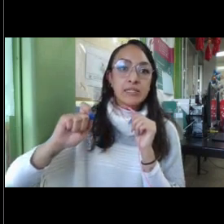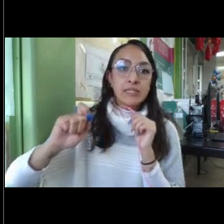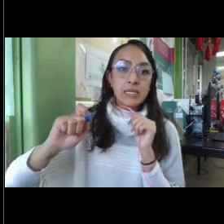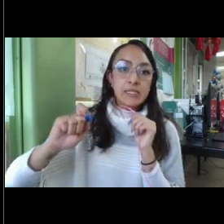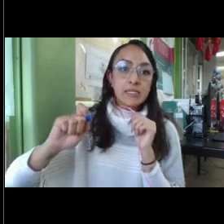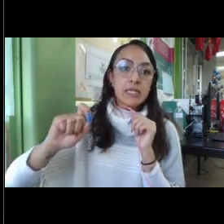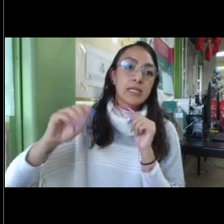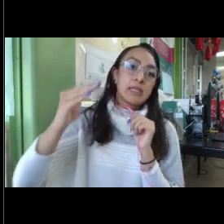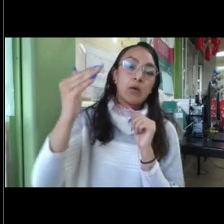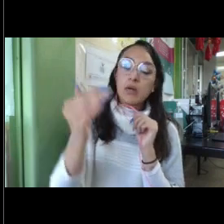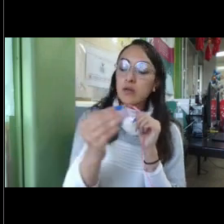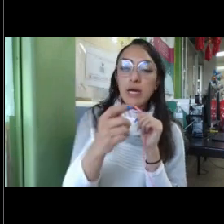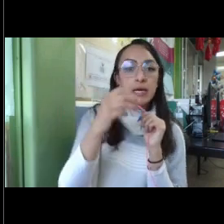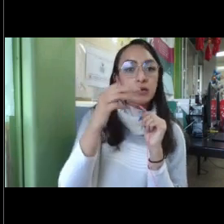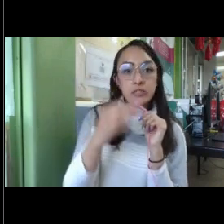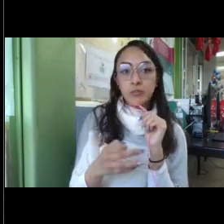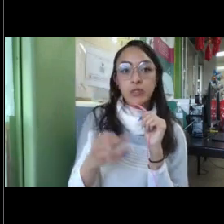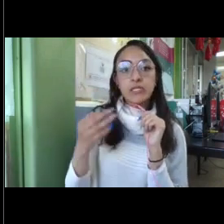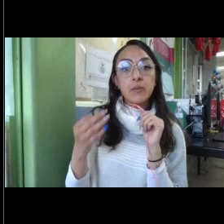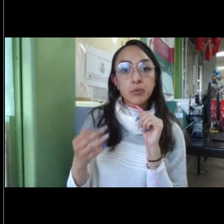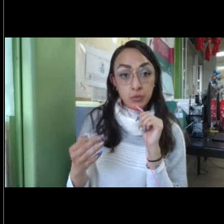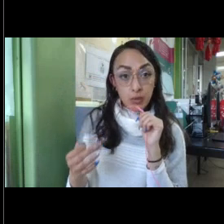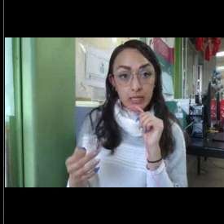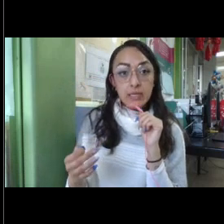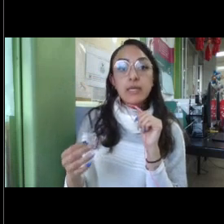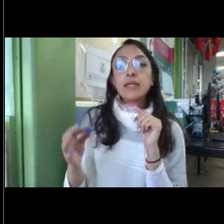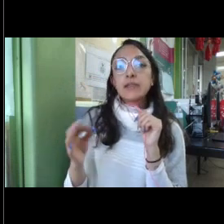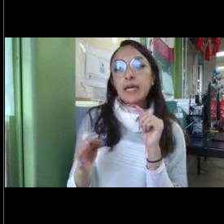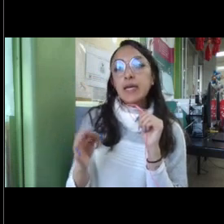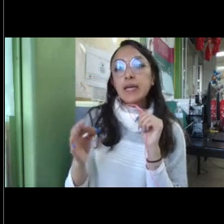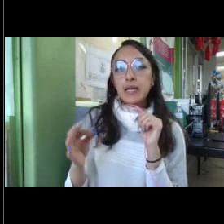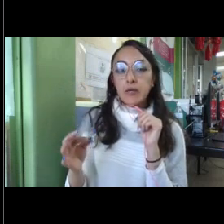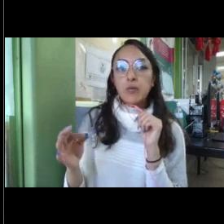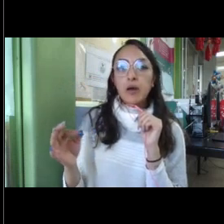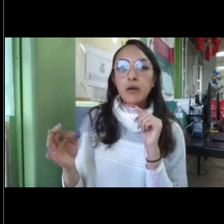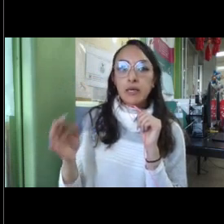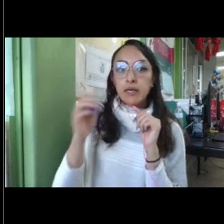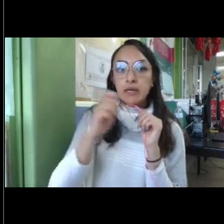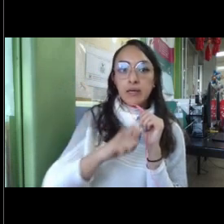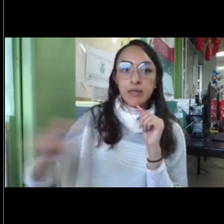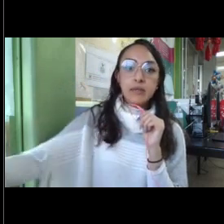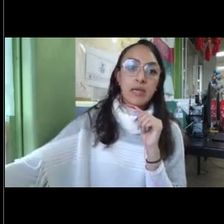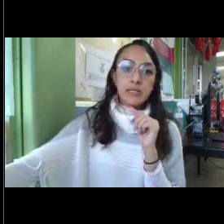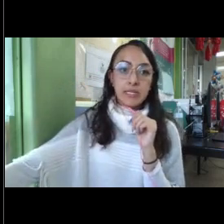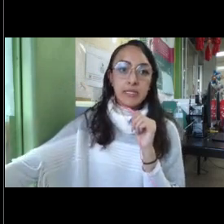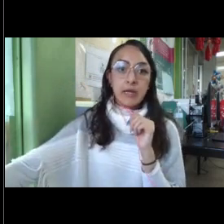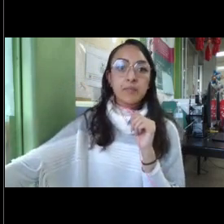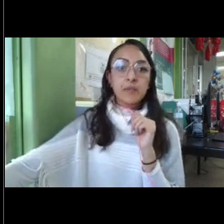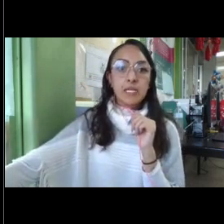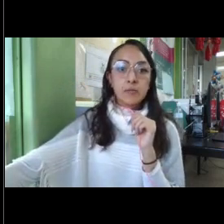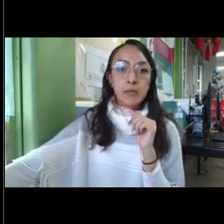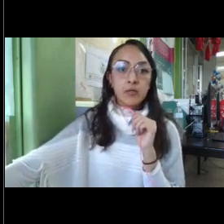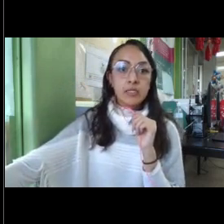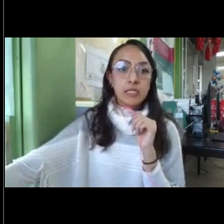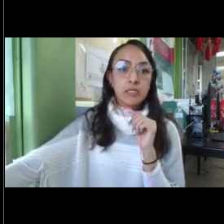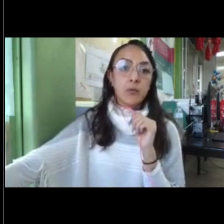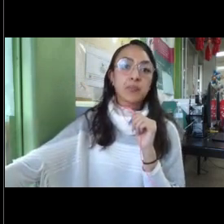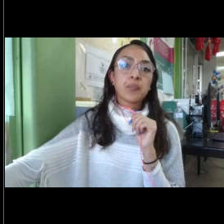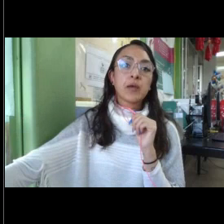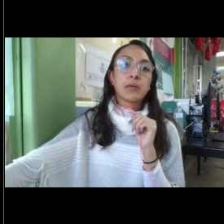restitución en señas de acuerdo a la correspondencia puntual de la lengua escrita, del